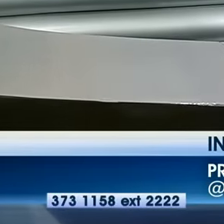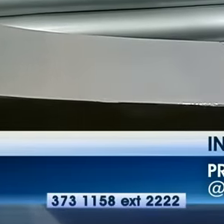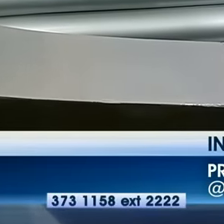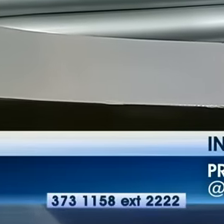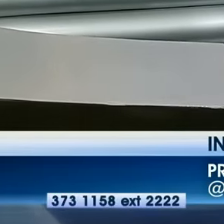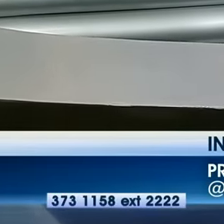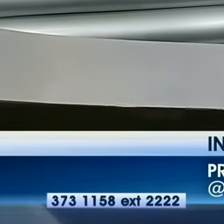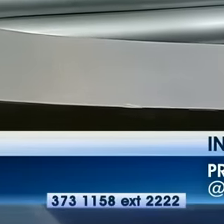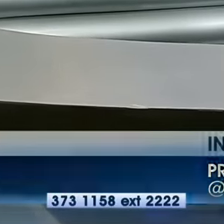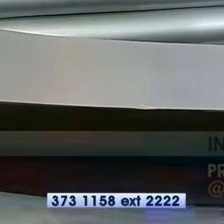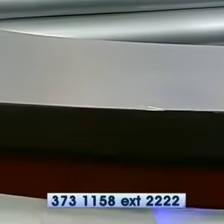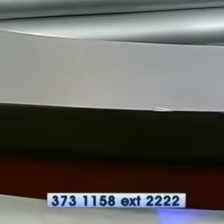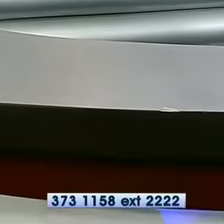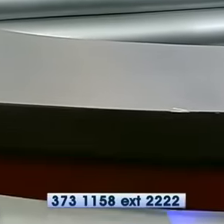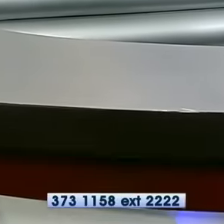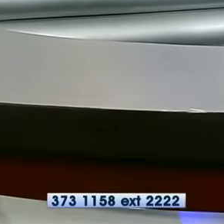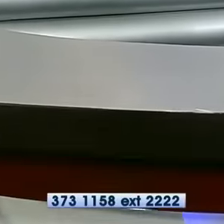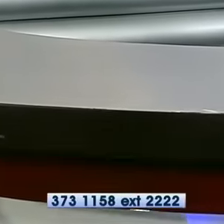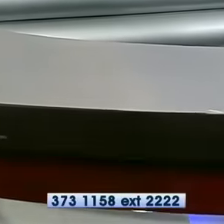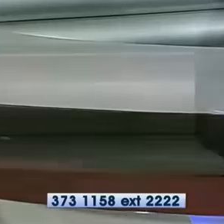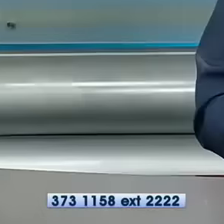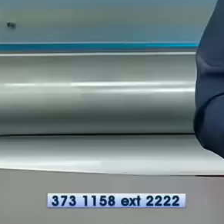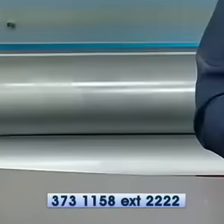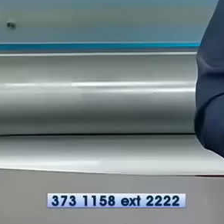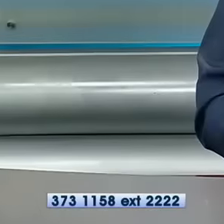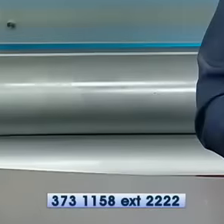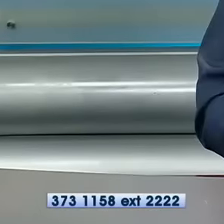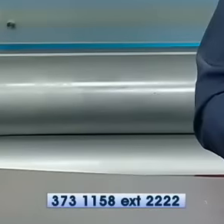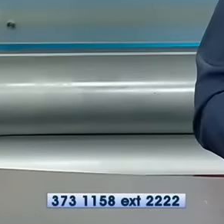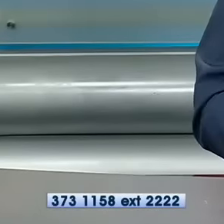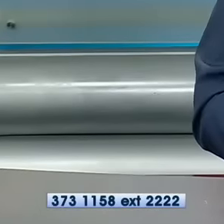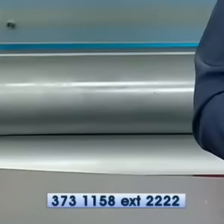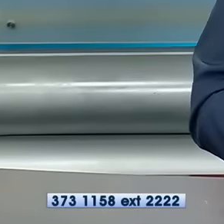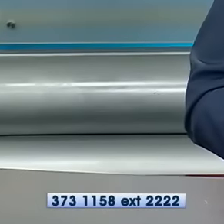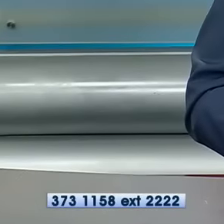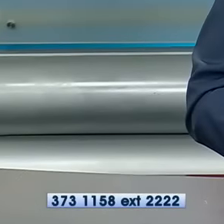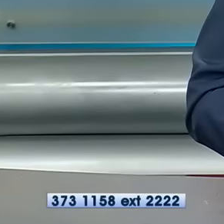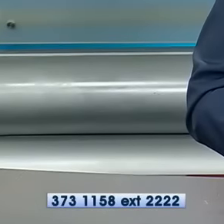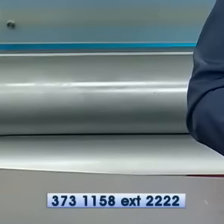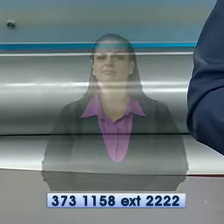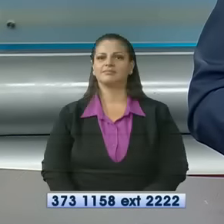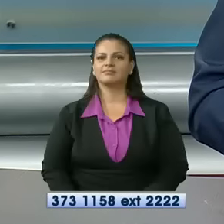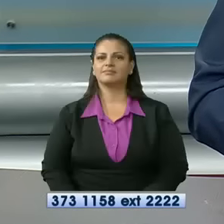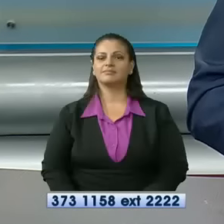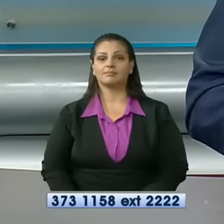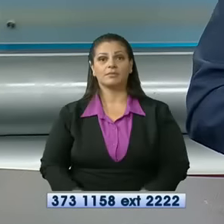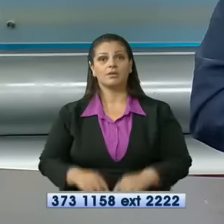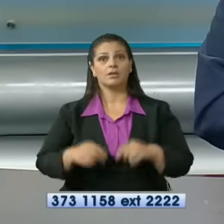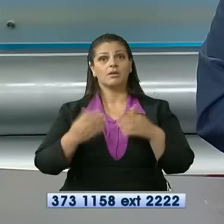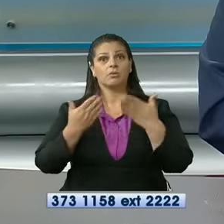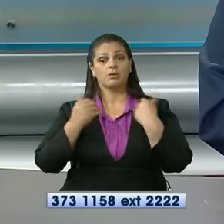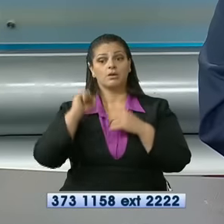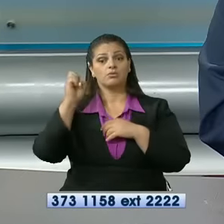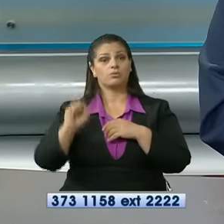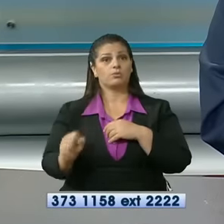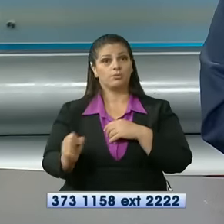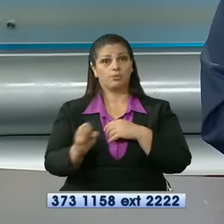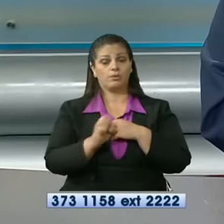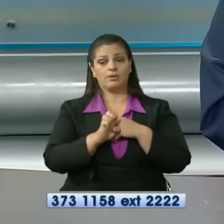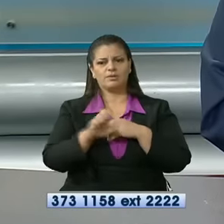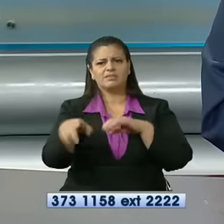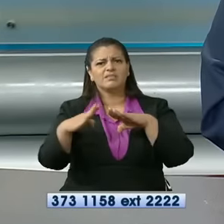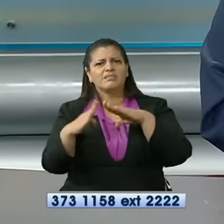con otra información. Un hombre fue hallado sin vida dentro de su vivienda ubicada en el suroeste de Guayaquil. Habitantes del sector quedaron